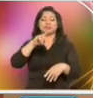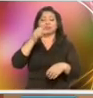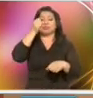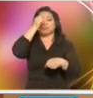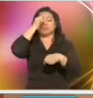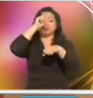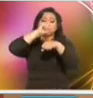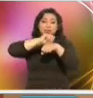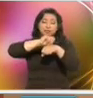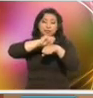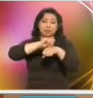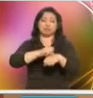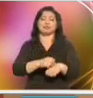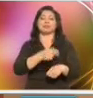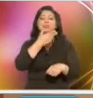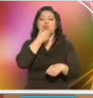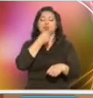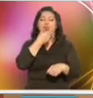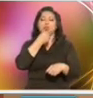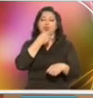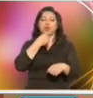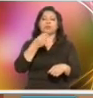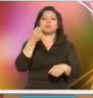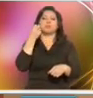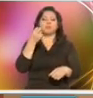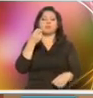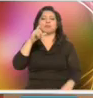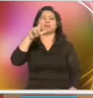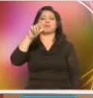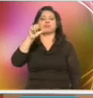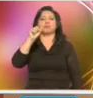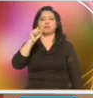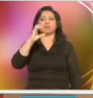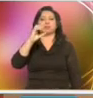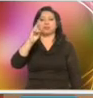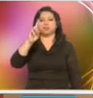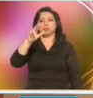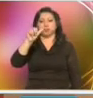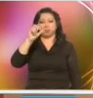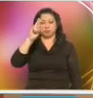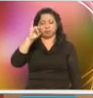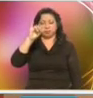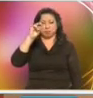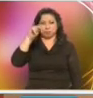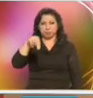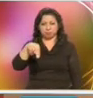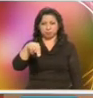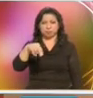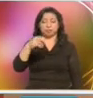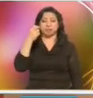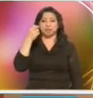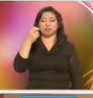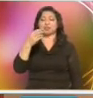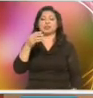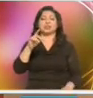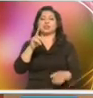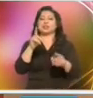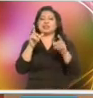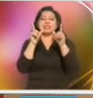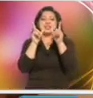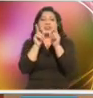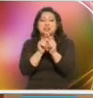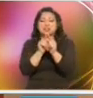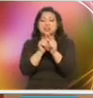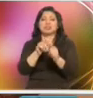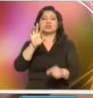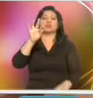secretario de Relaciones Exteriores. Por eso Lascurain asume la presidencia. Pero es la presidencia más corta en toda la historia de México y dura